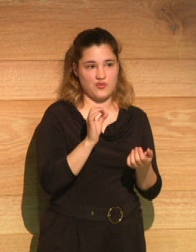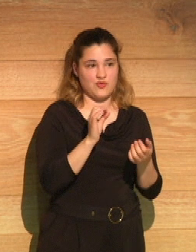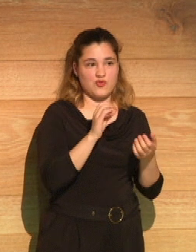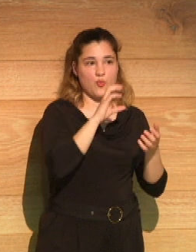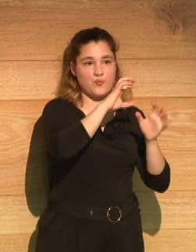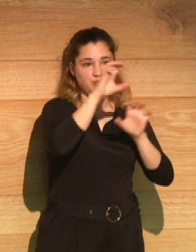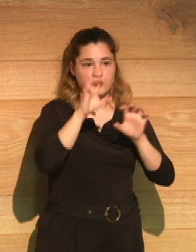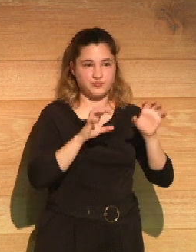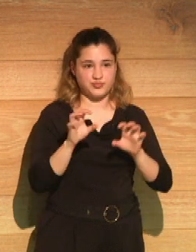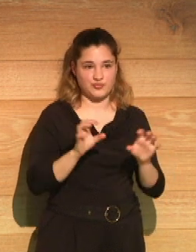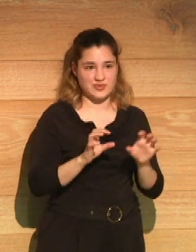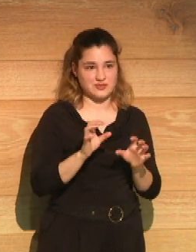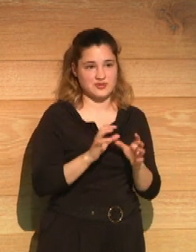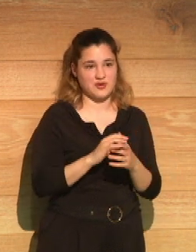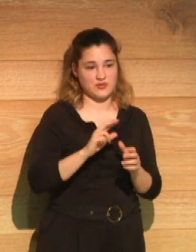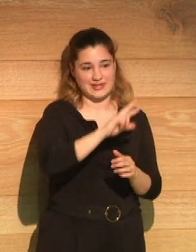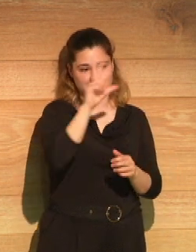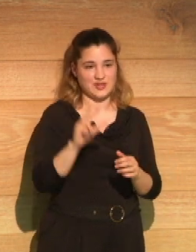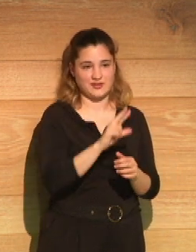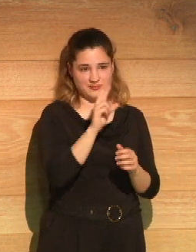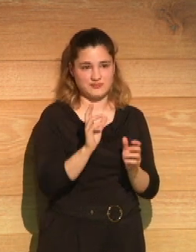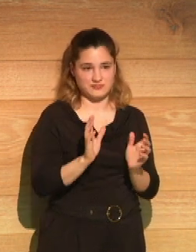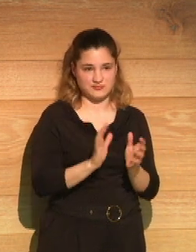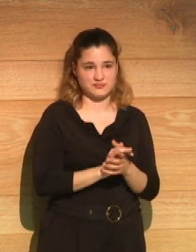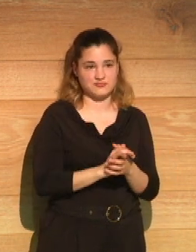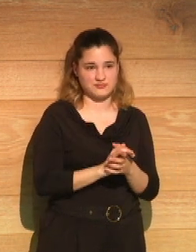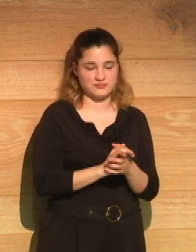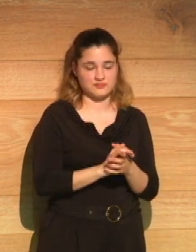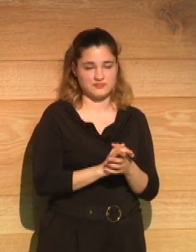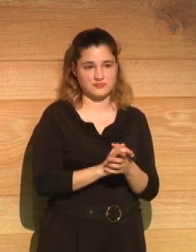a nivel regional o incluso a nivel nacional. Luego tenemos los cambios